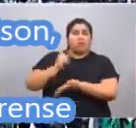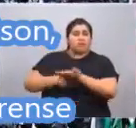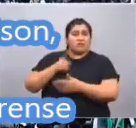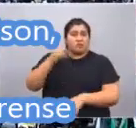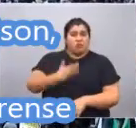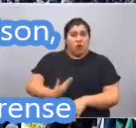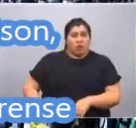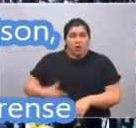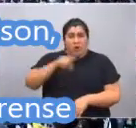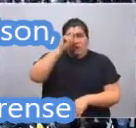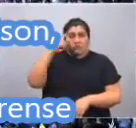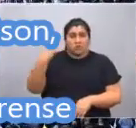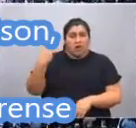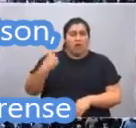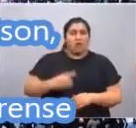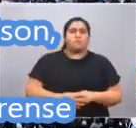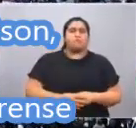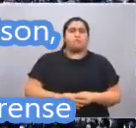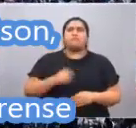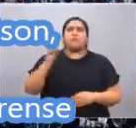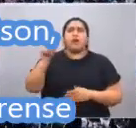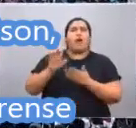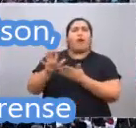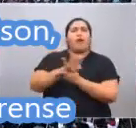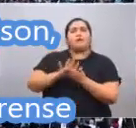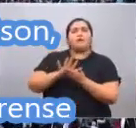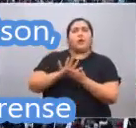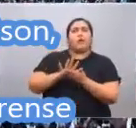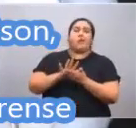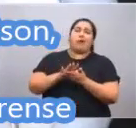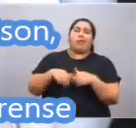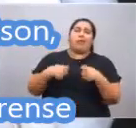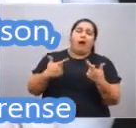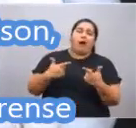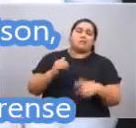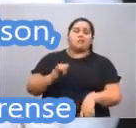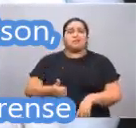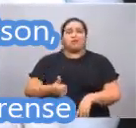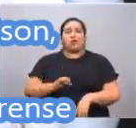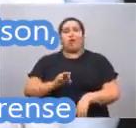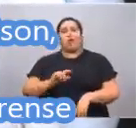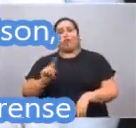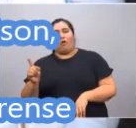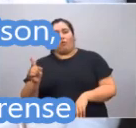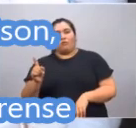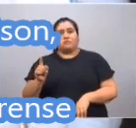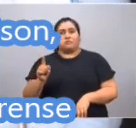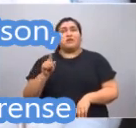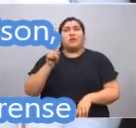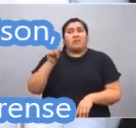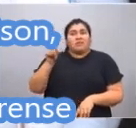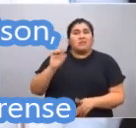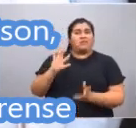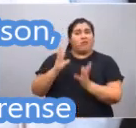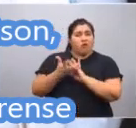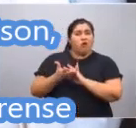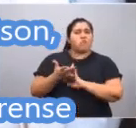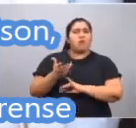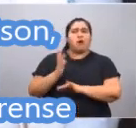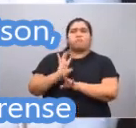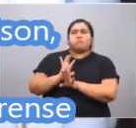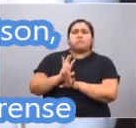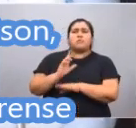el gobierno nacional resuelve si hacerlo o no hacerlo. Y de esa manera nos